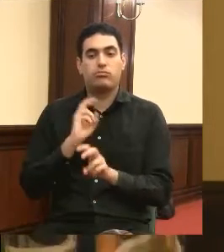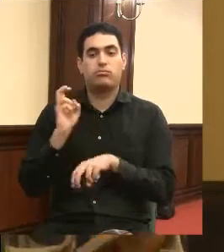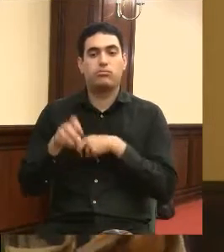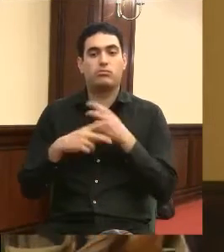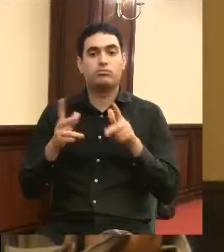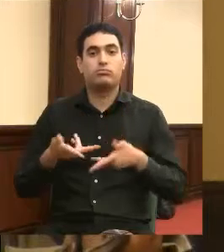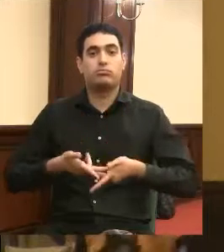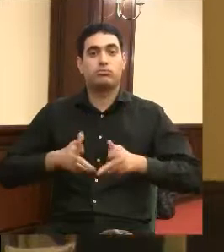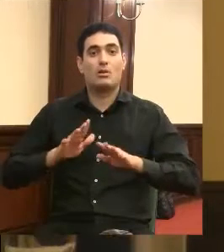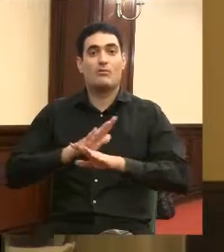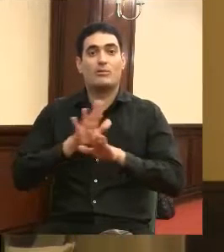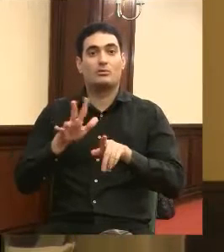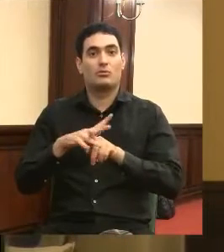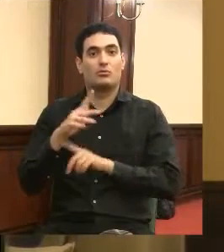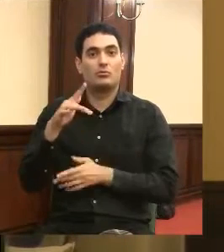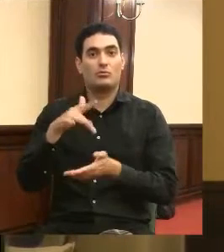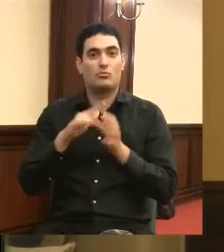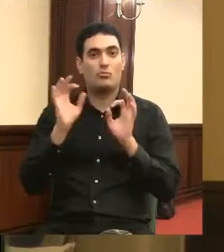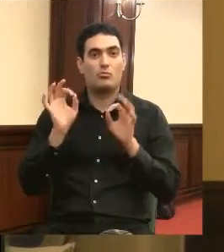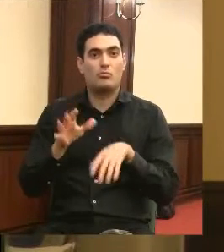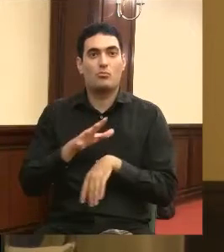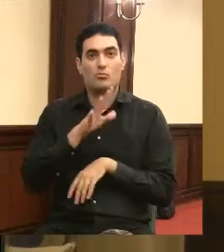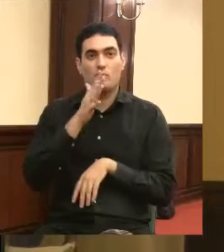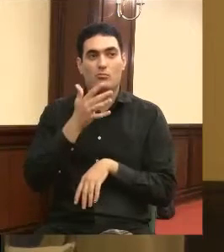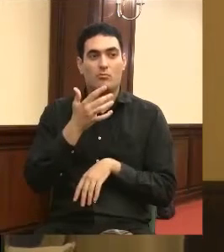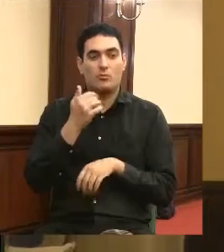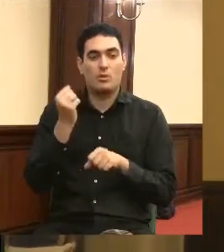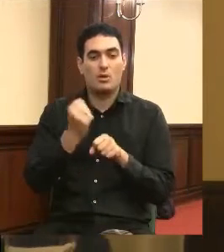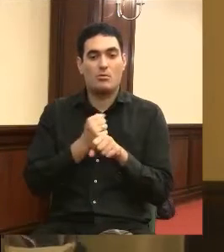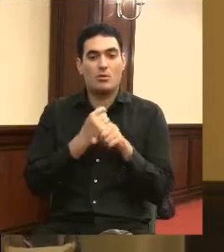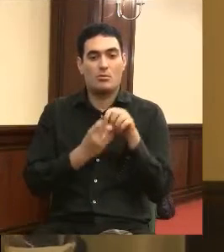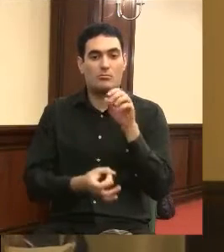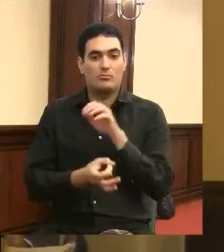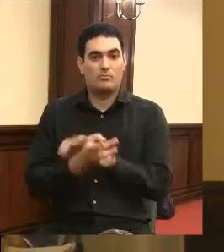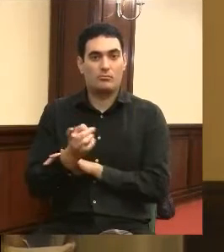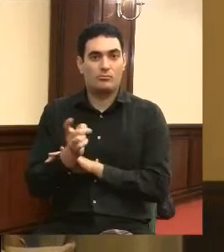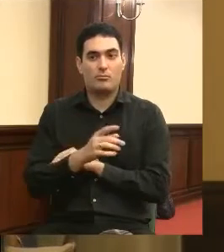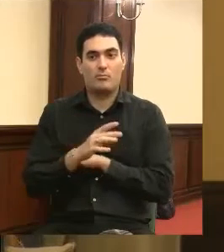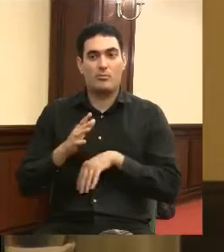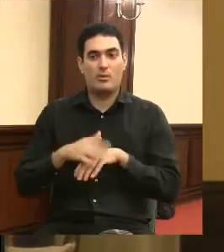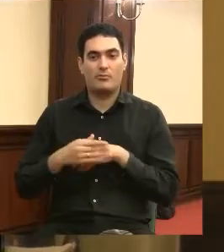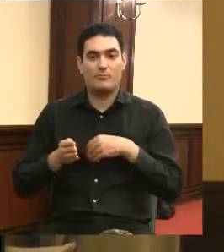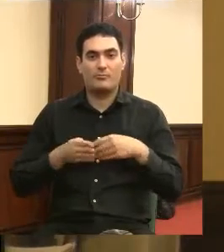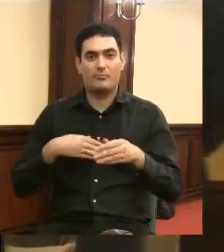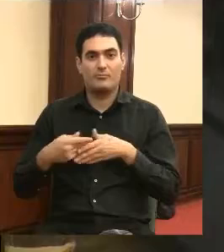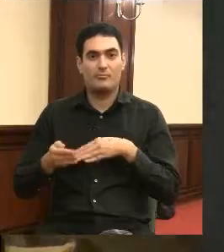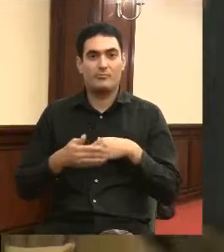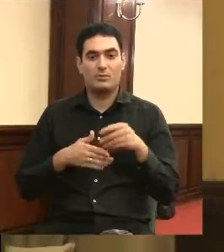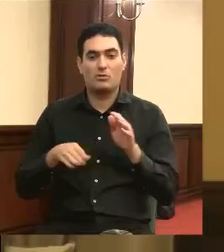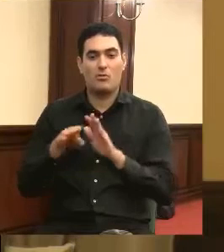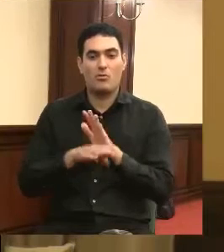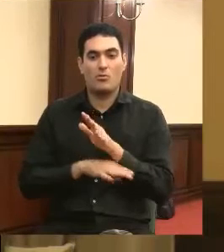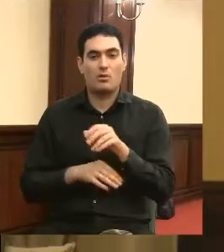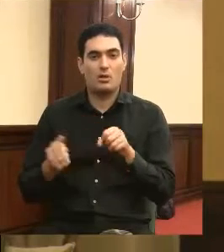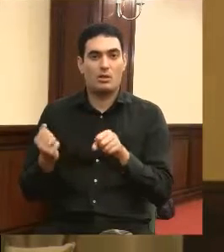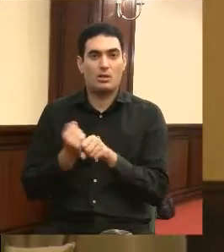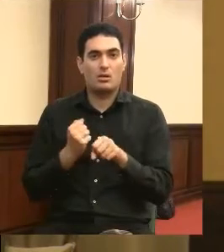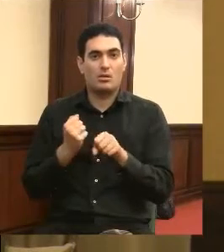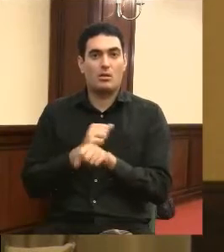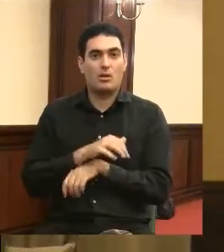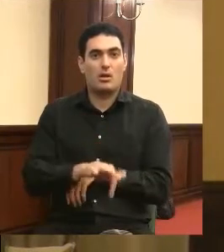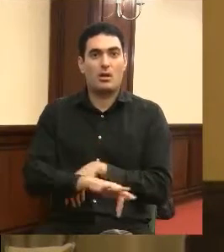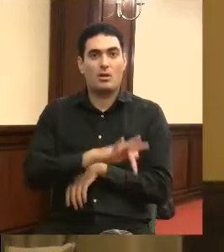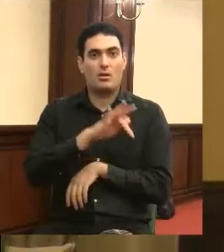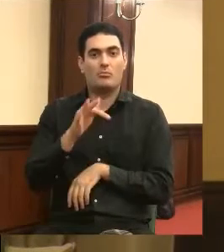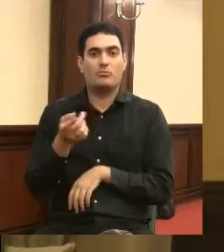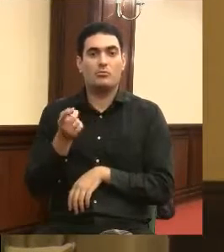reforma laboral permite que estas situaciones se den, pues no se concibió para crear empleo, sino para agilizar y flexibilizar las condiciones de